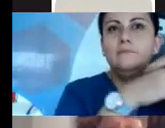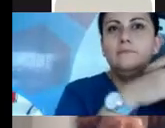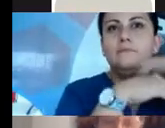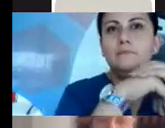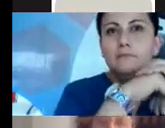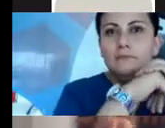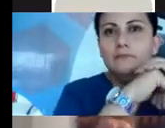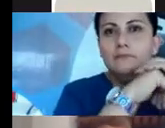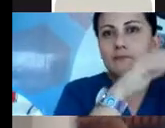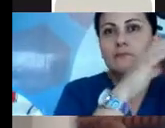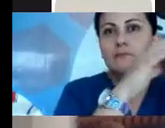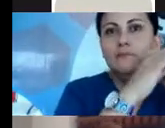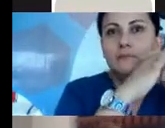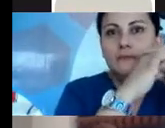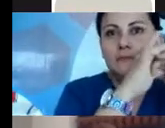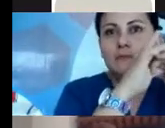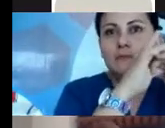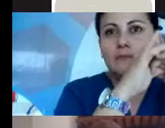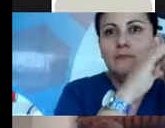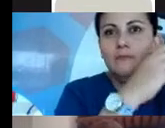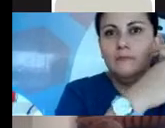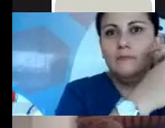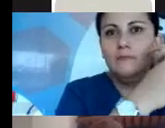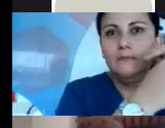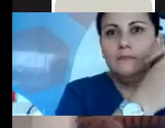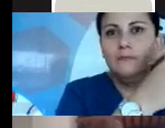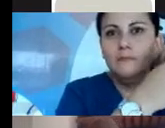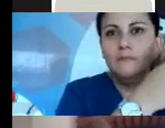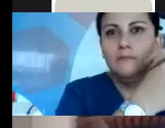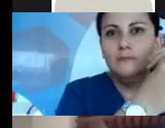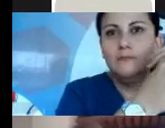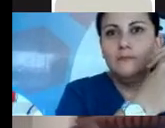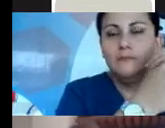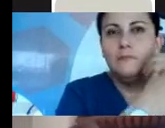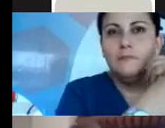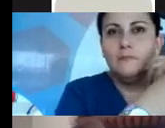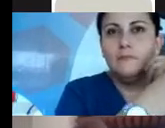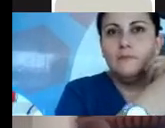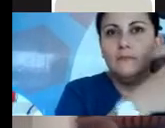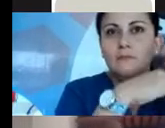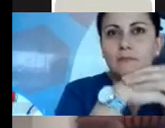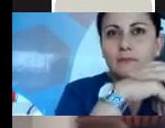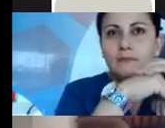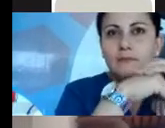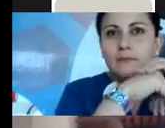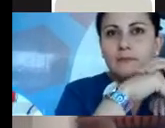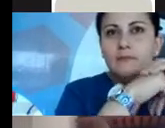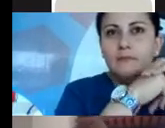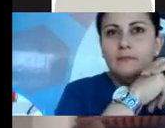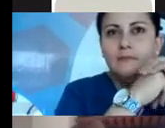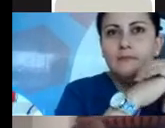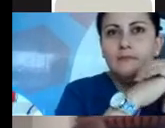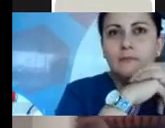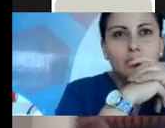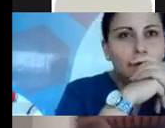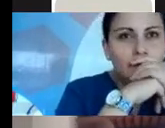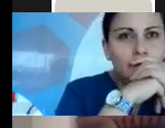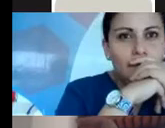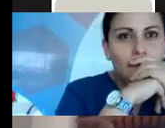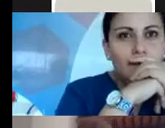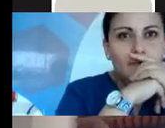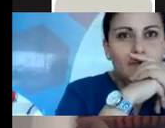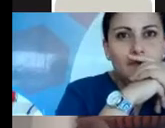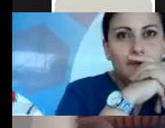tengo que entender muy bien la importancia de lo que estamos hablando, de la estabilidad en la unión del sistema postural con la base